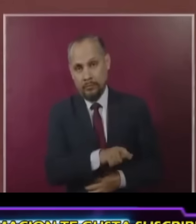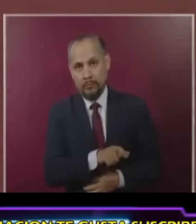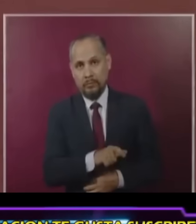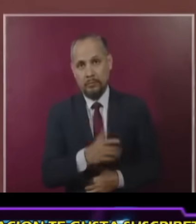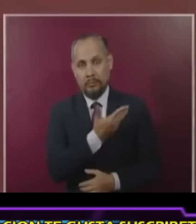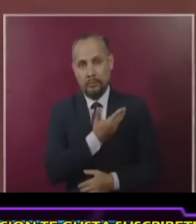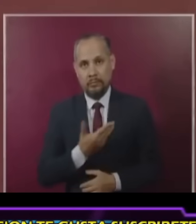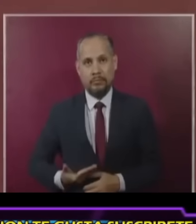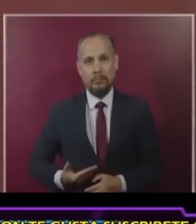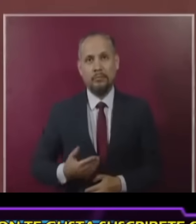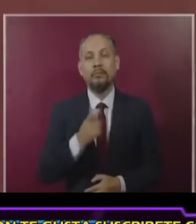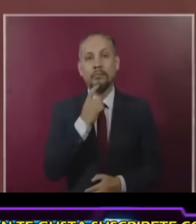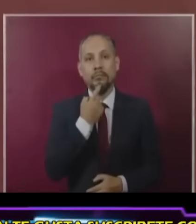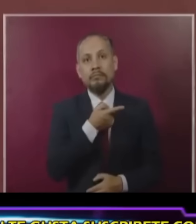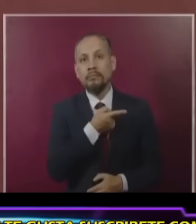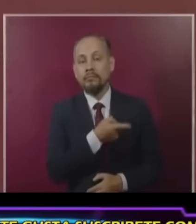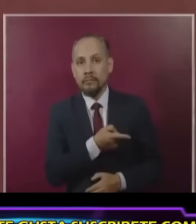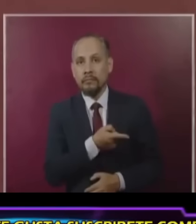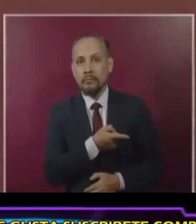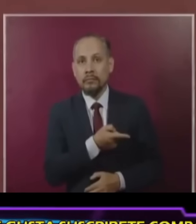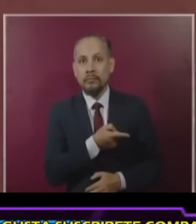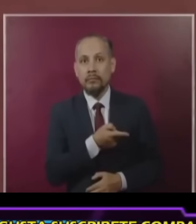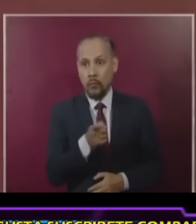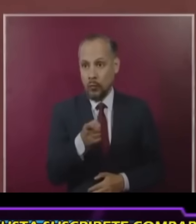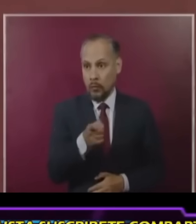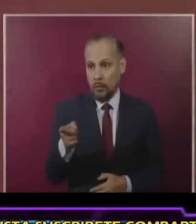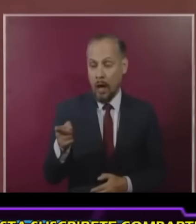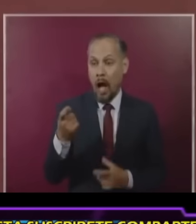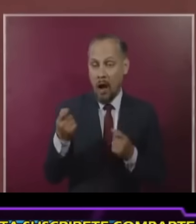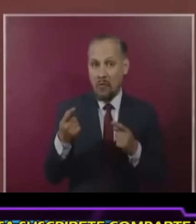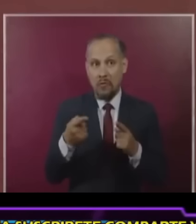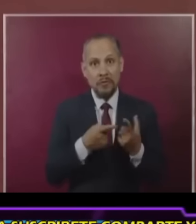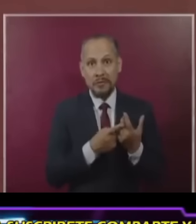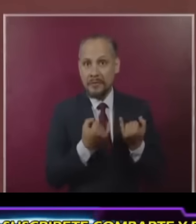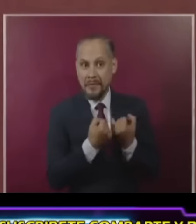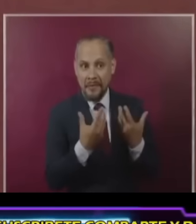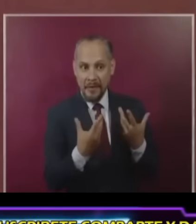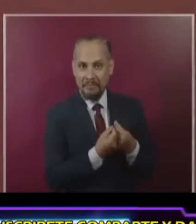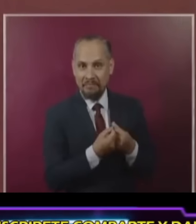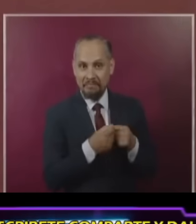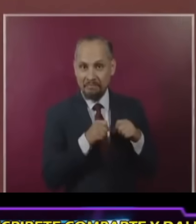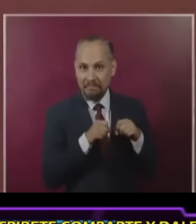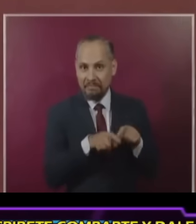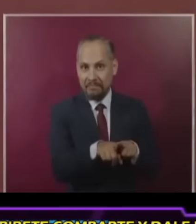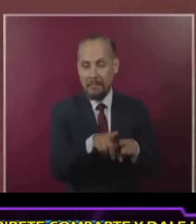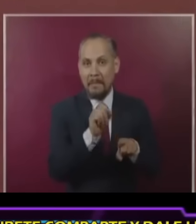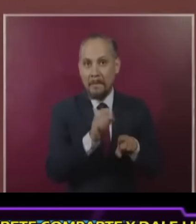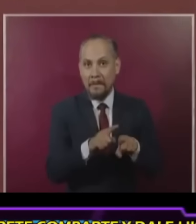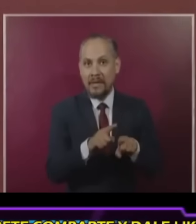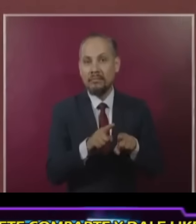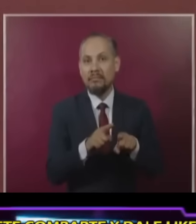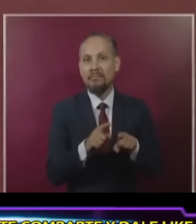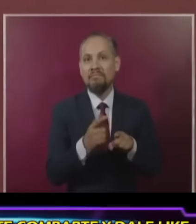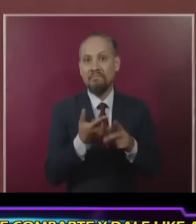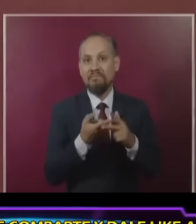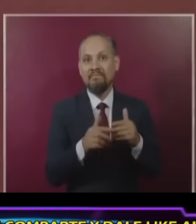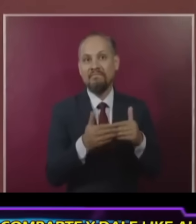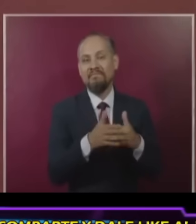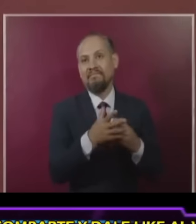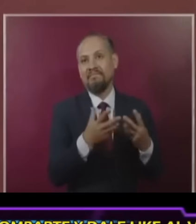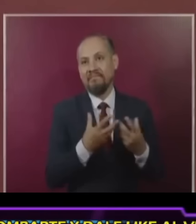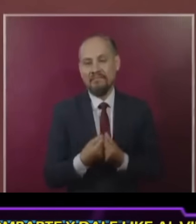están aquí iniciaron este movimiento iniciaron este partido muchos Y en aquel